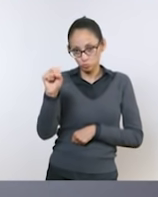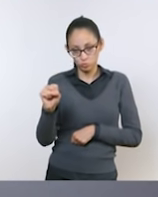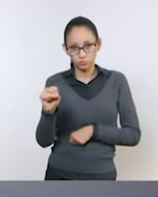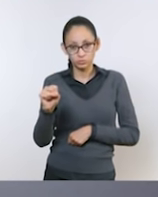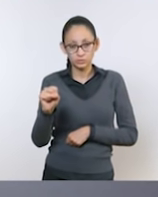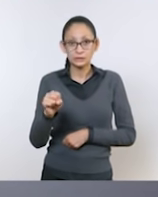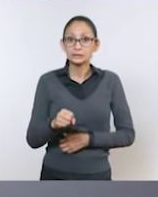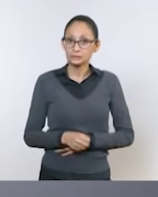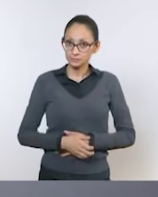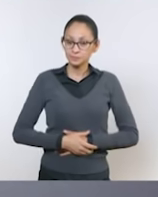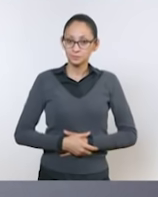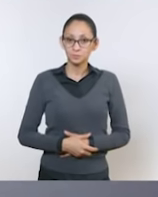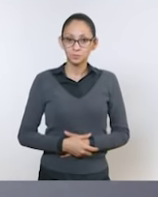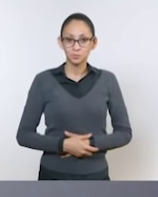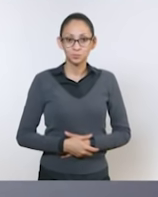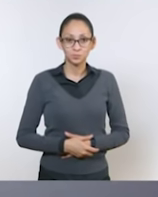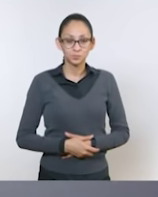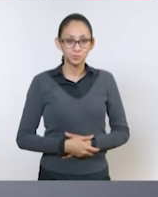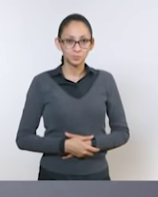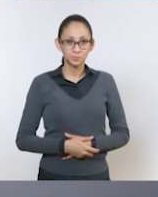rotavirus.